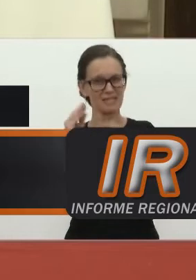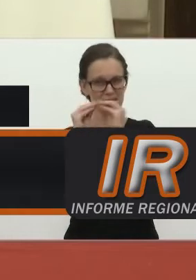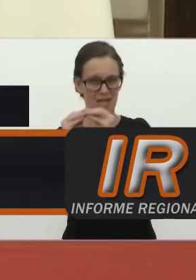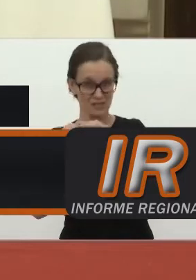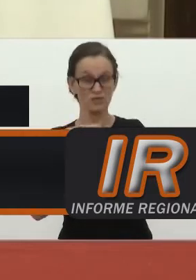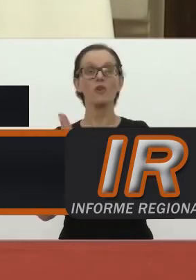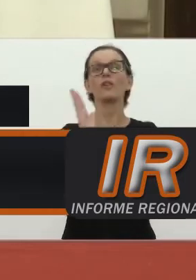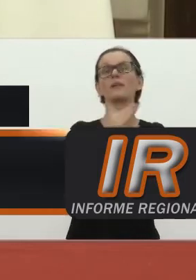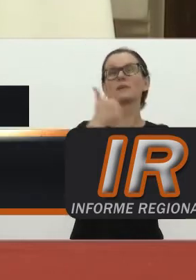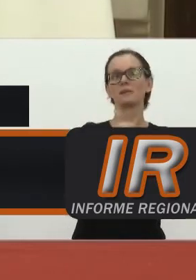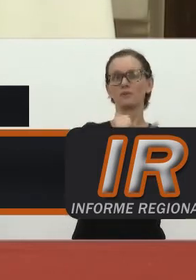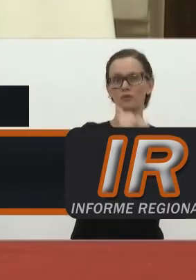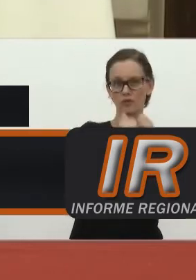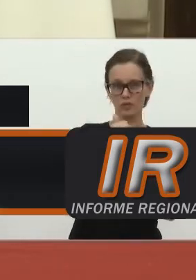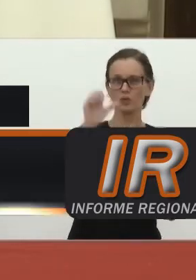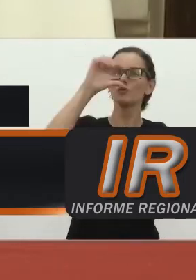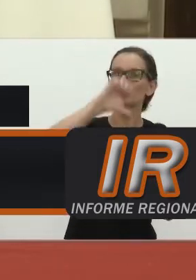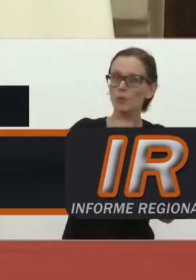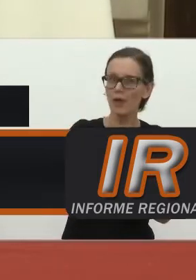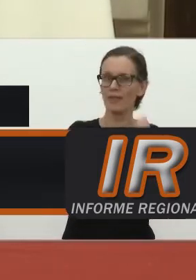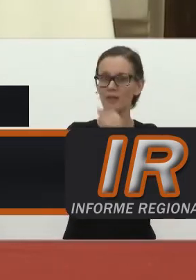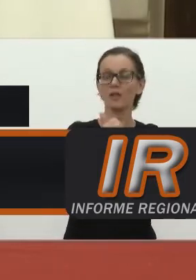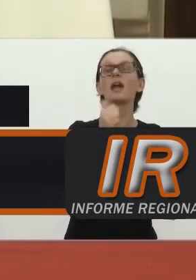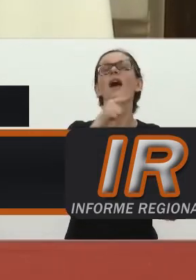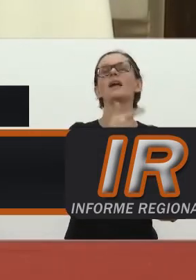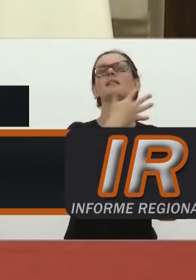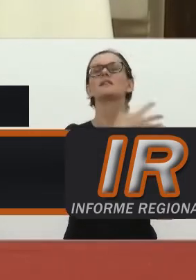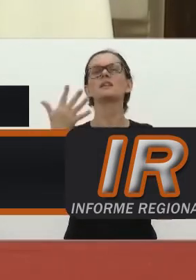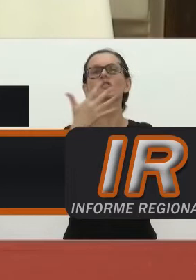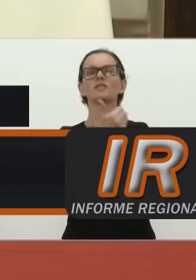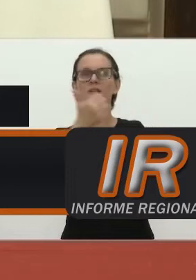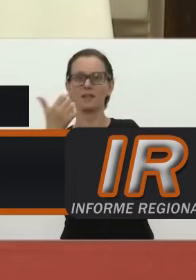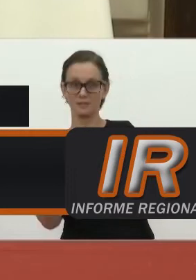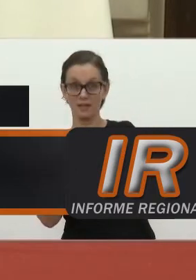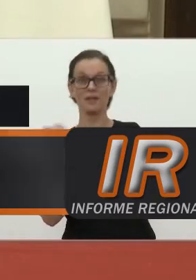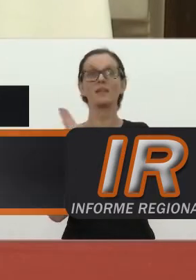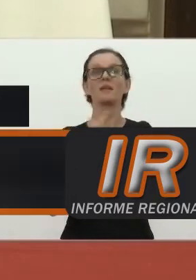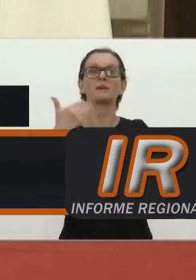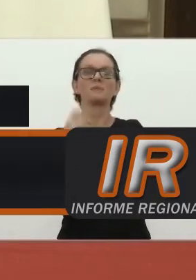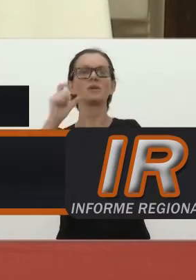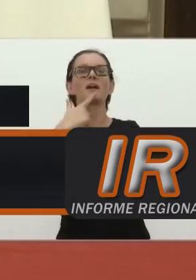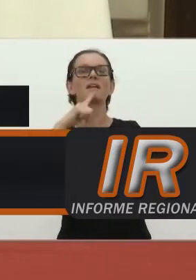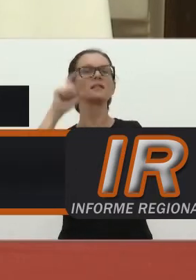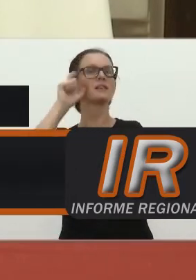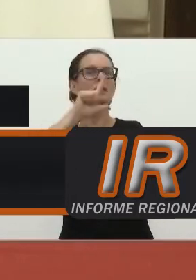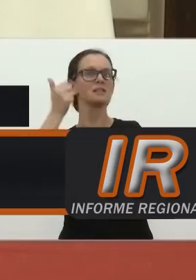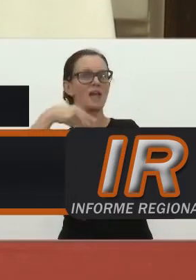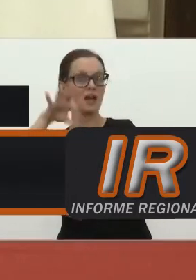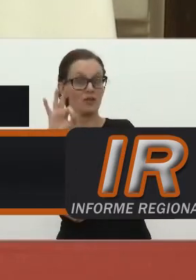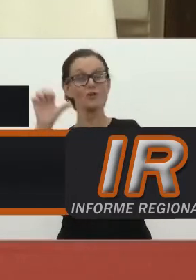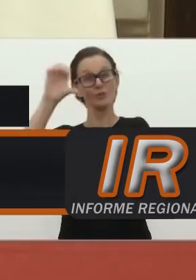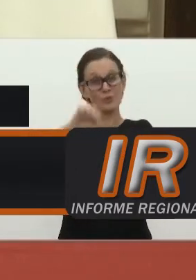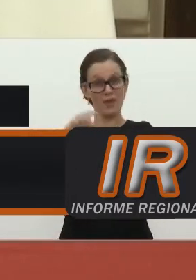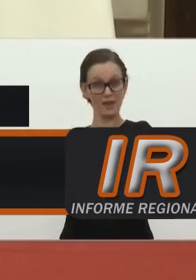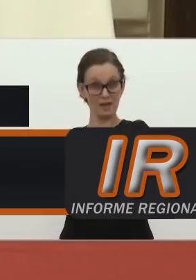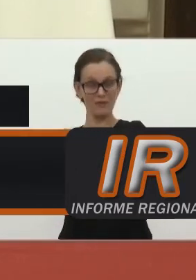Departamento Rosario, con la ciudad de Rosario con 566 casos, y el Departamento Castellanos, quien la ciudad de Rafaela